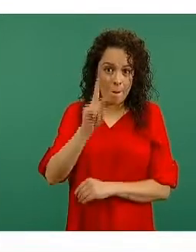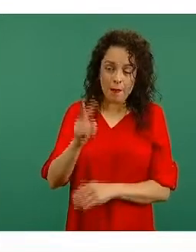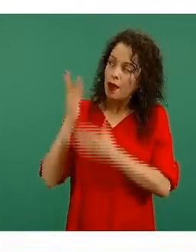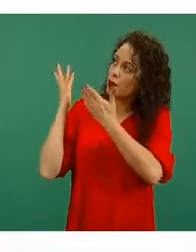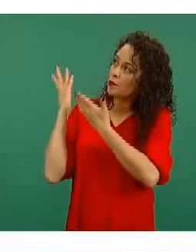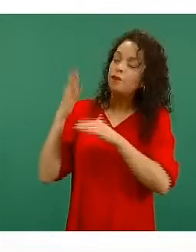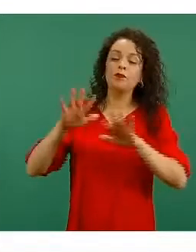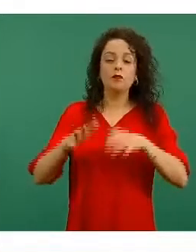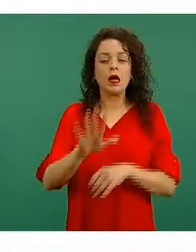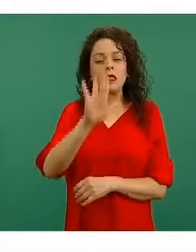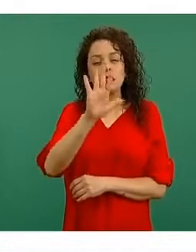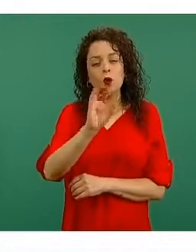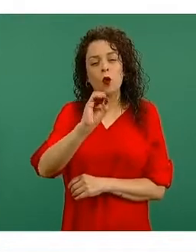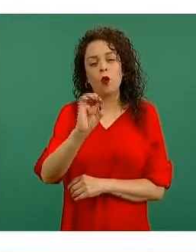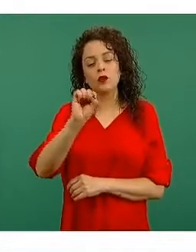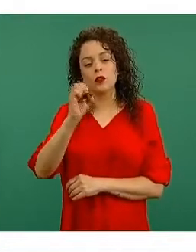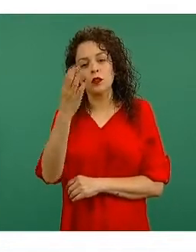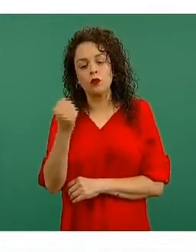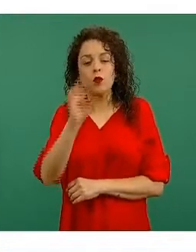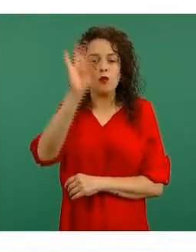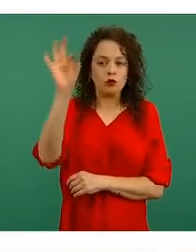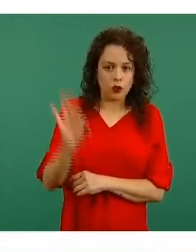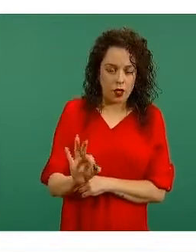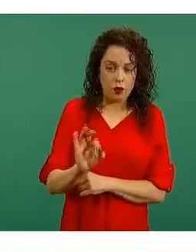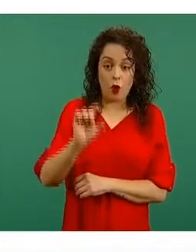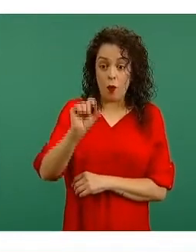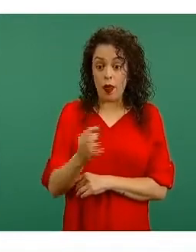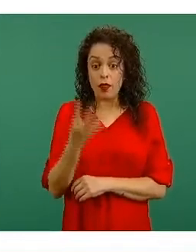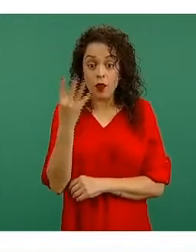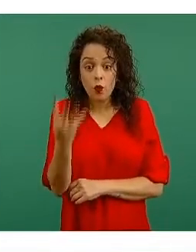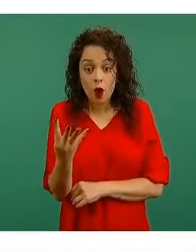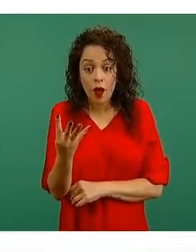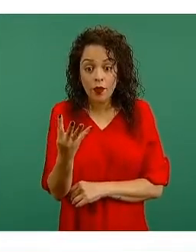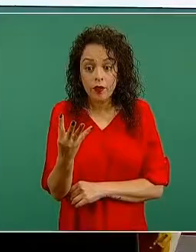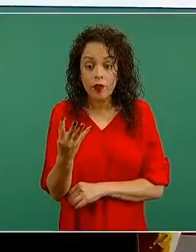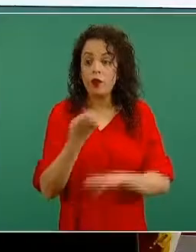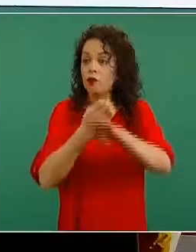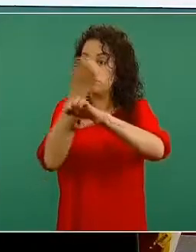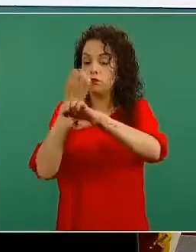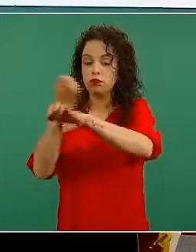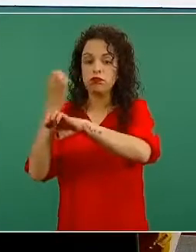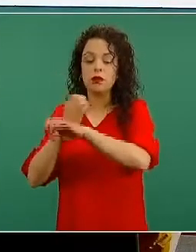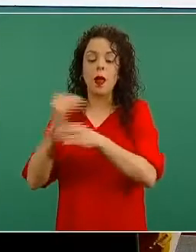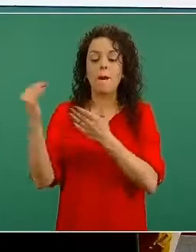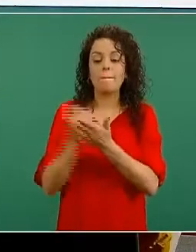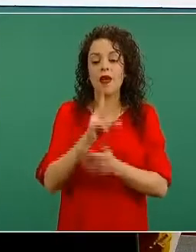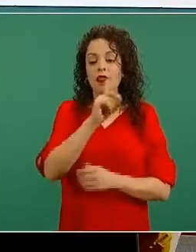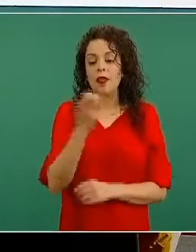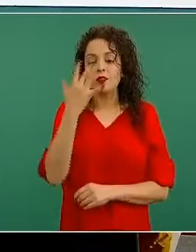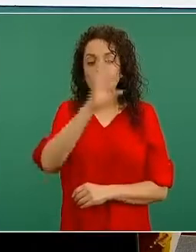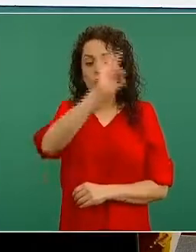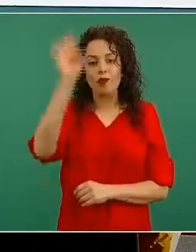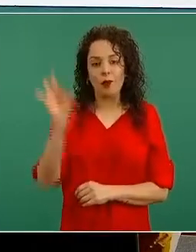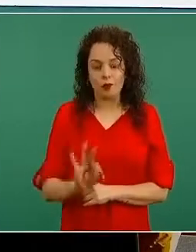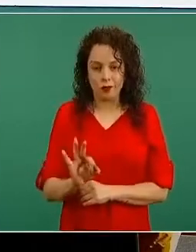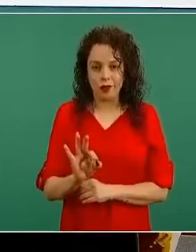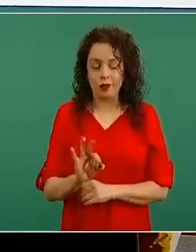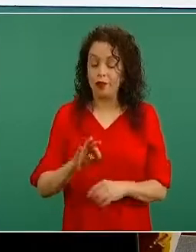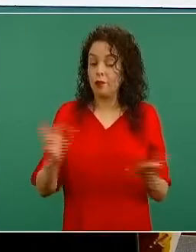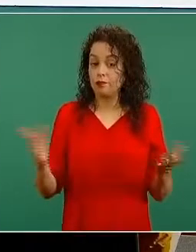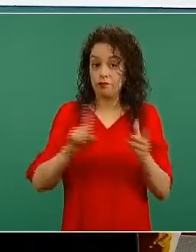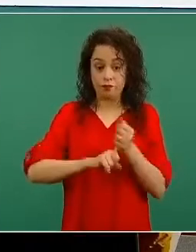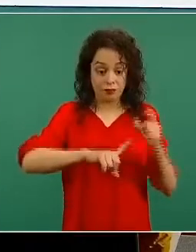entre el 50 y el 69%, y 24 estados tienen menos del 50% de su ocupación. A nivel